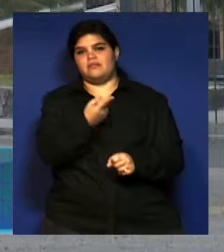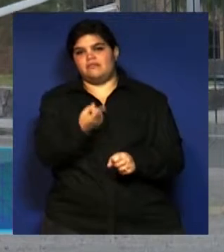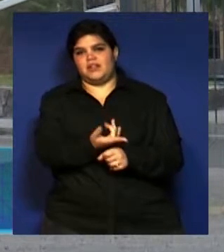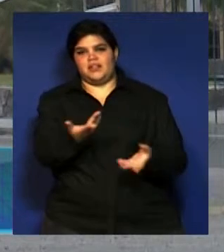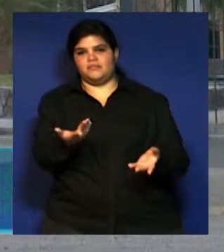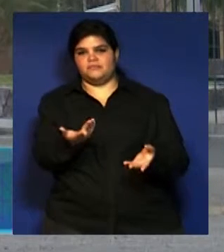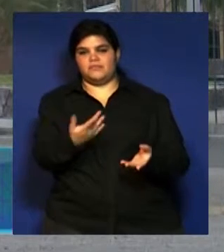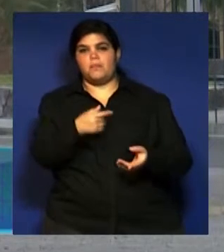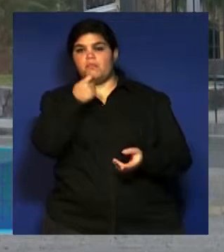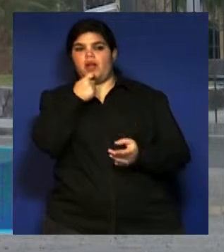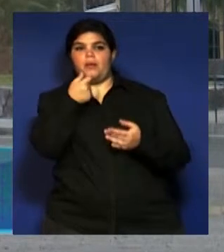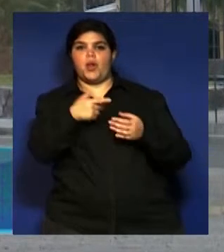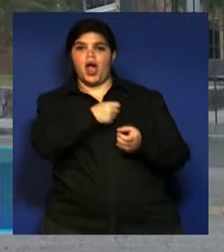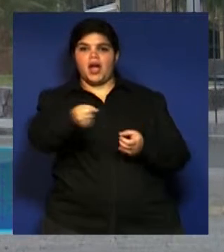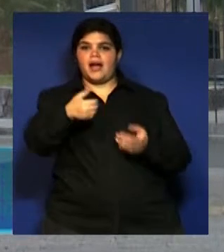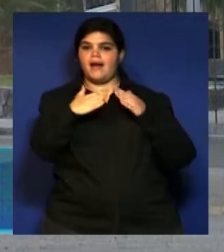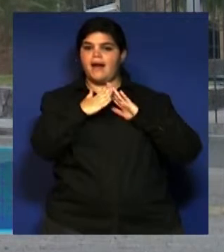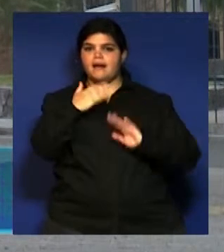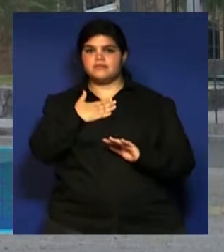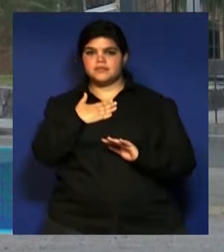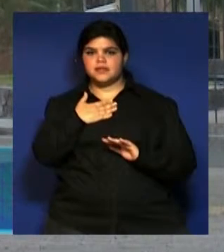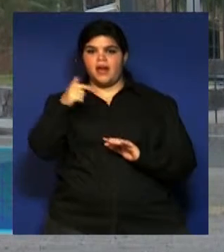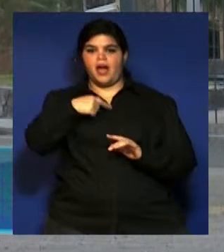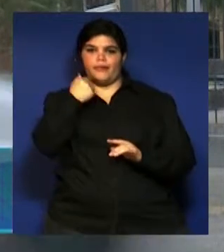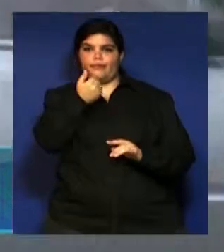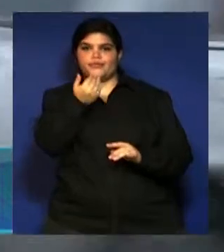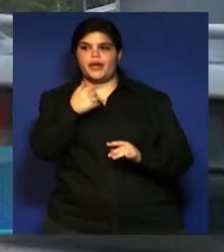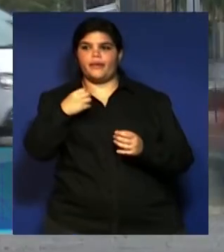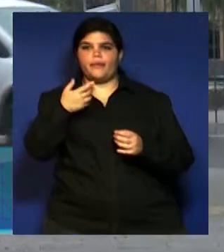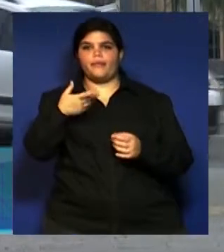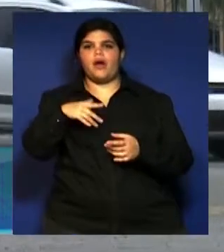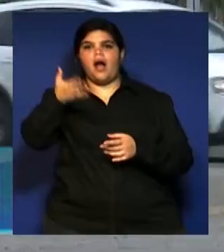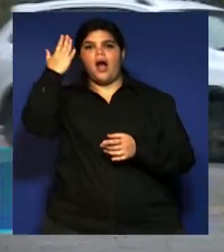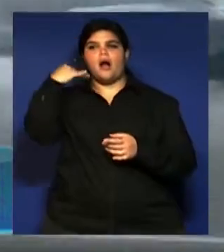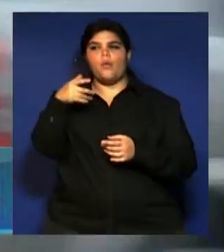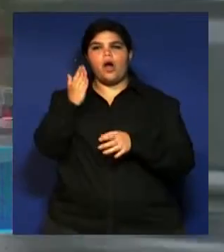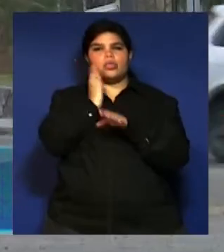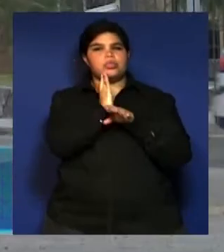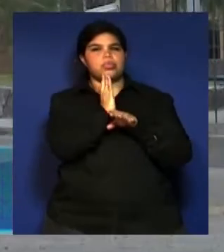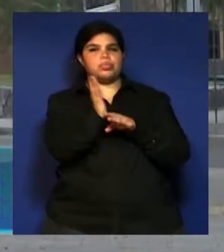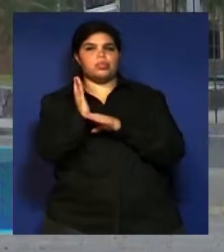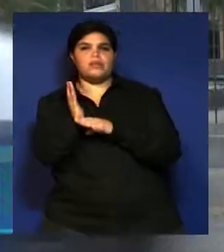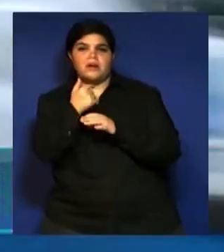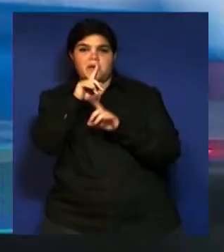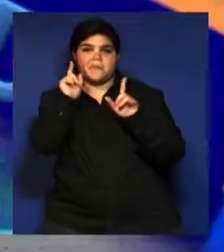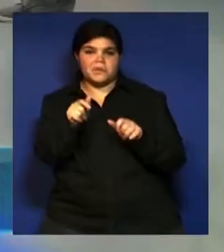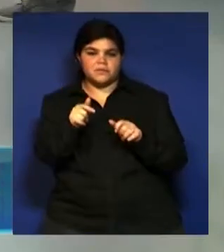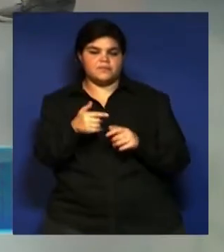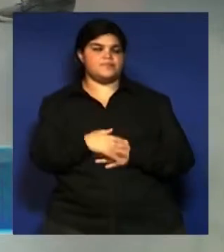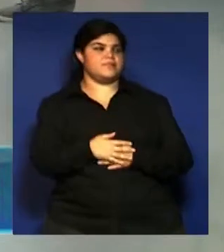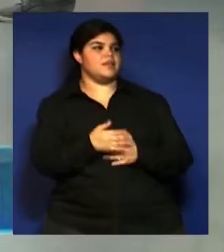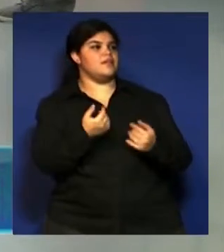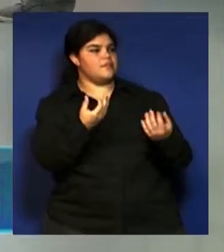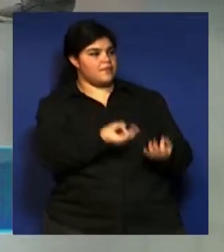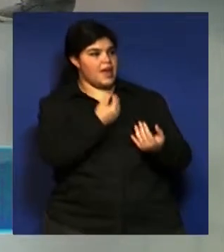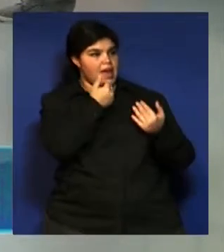en la puerta de tu casa y no sabes cuánto tiempo estuvo observando tus comportamientos. O sea, no me parece válido. Eliana, gracias por estar. A mí me